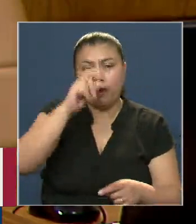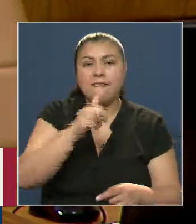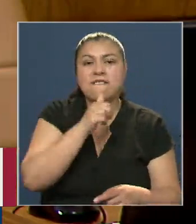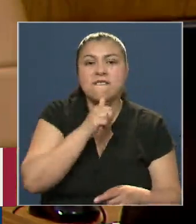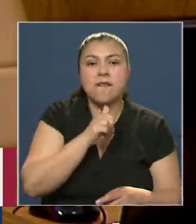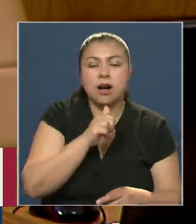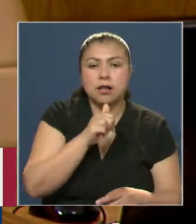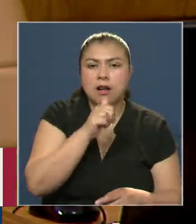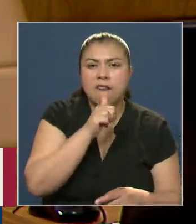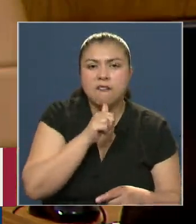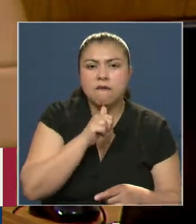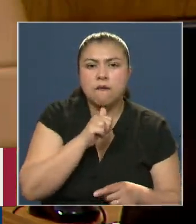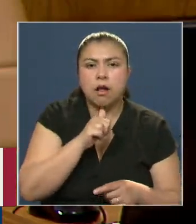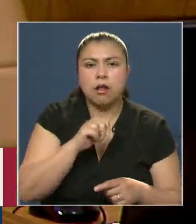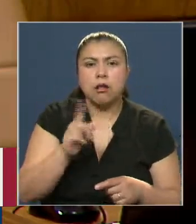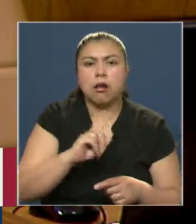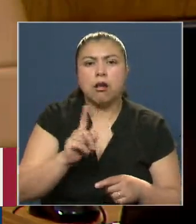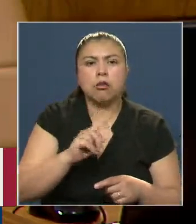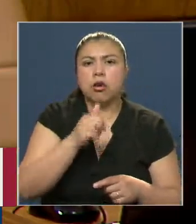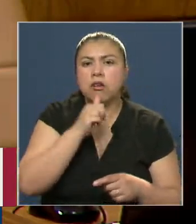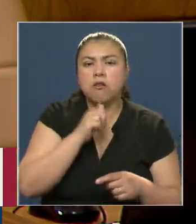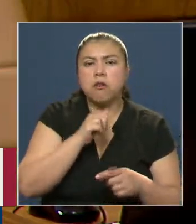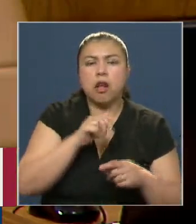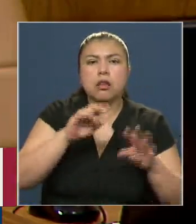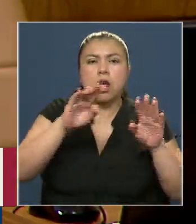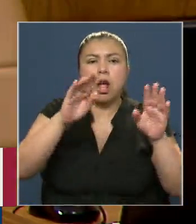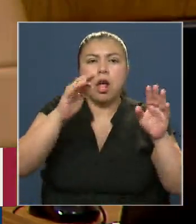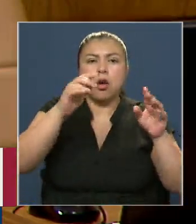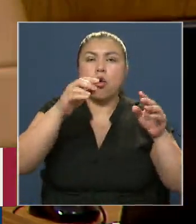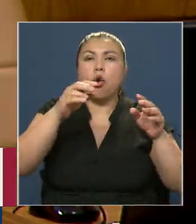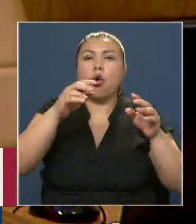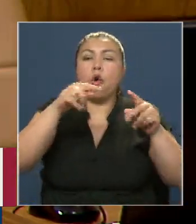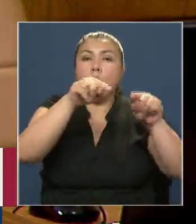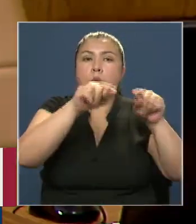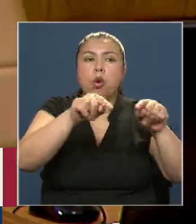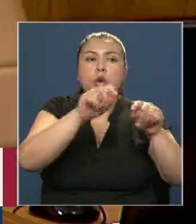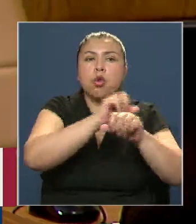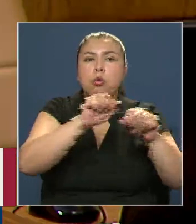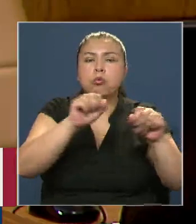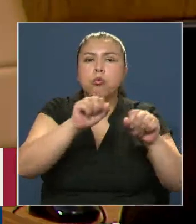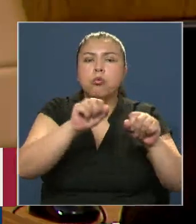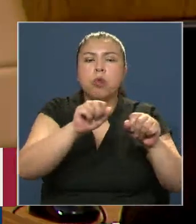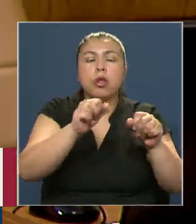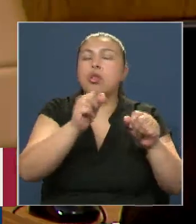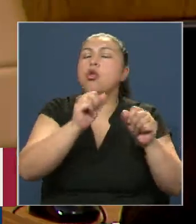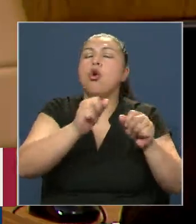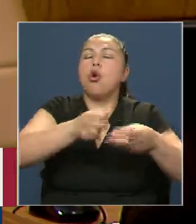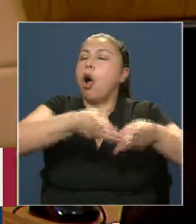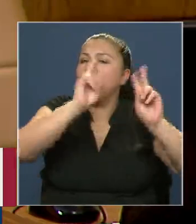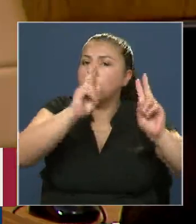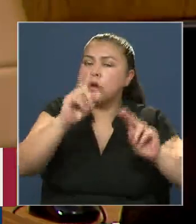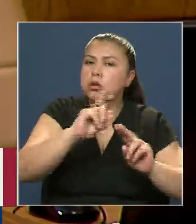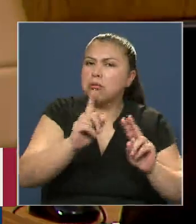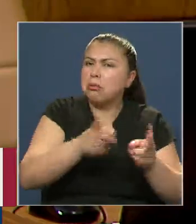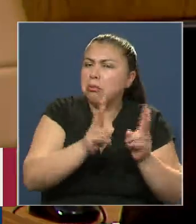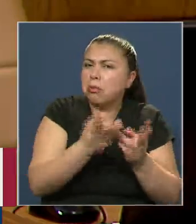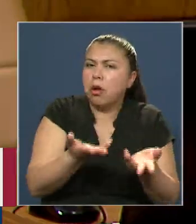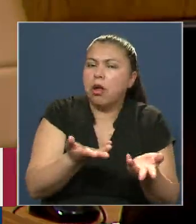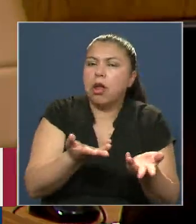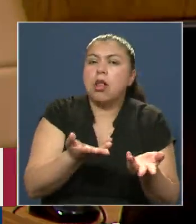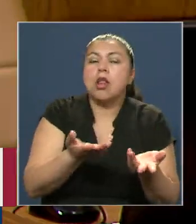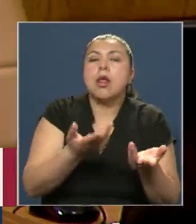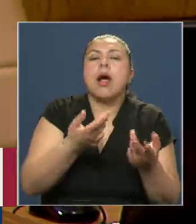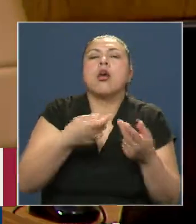la implementación. Aquí no es que no esté faltando la implementación, no puede ser operada la implementación que se consigue con diferentes